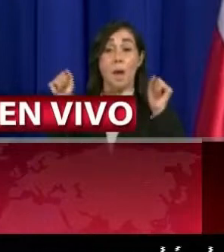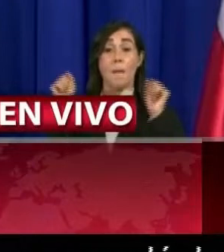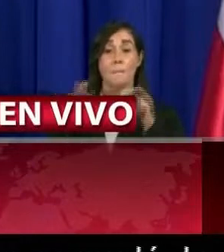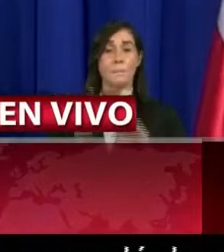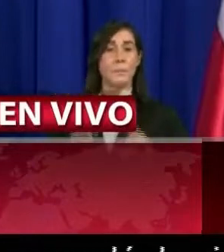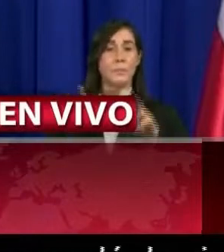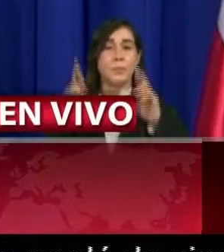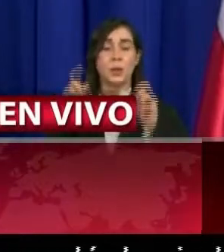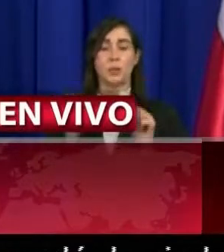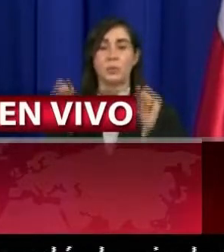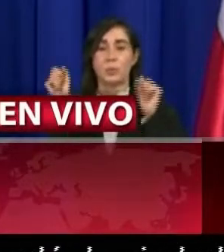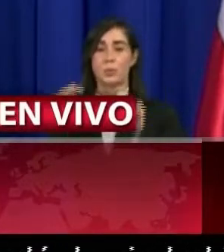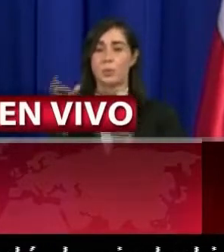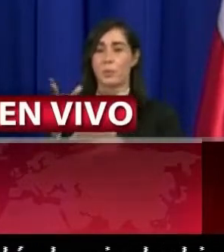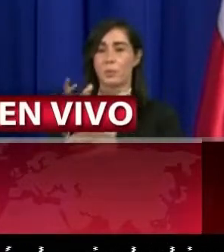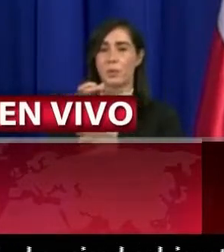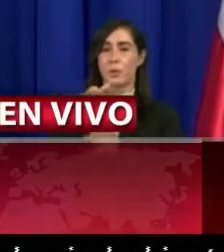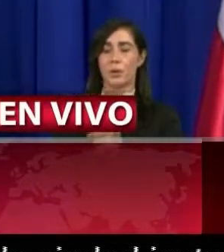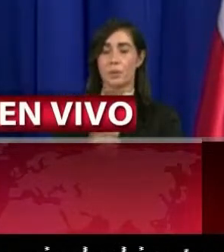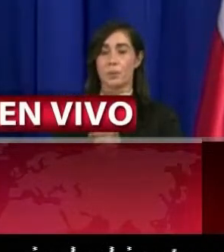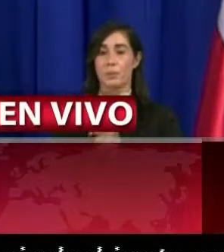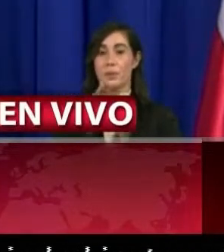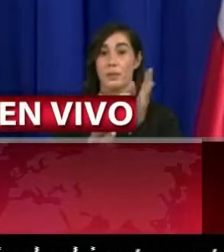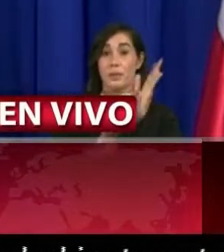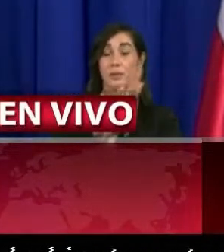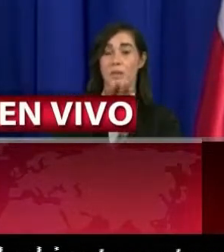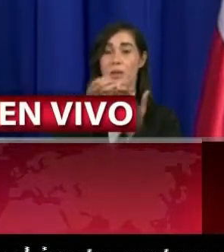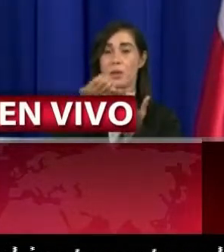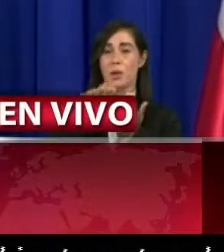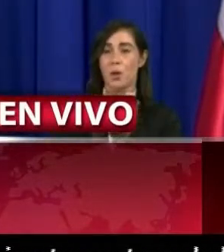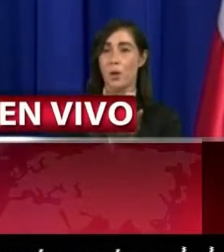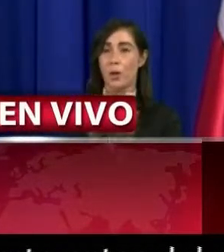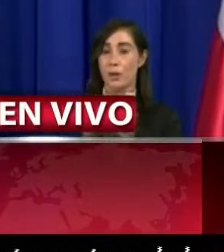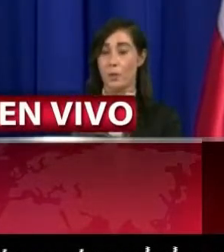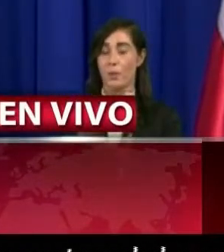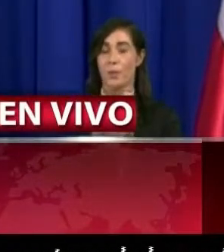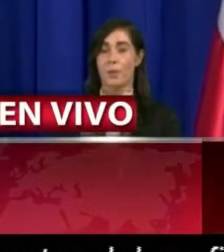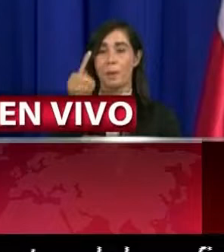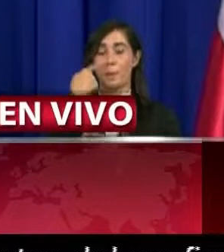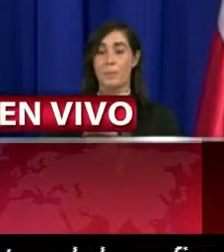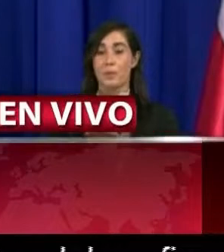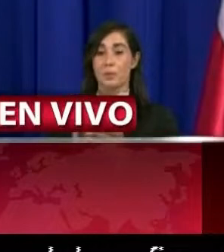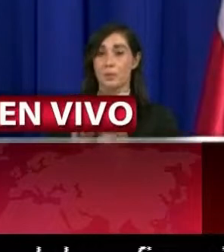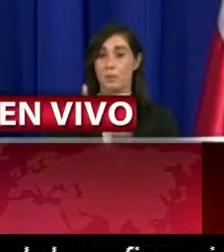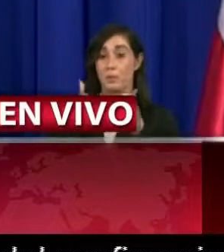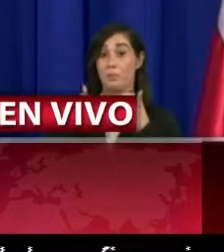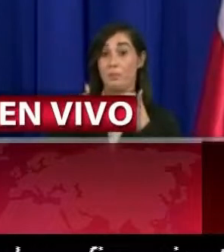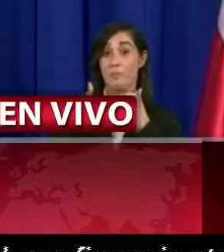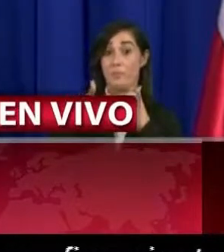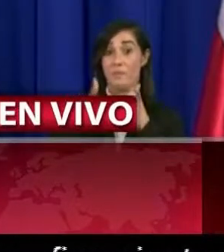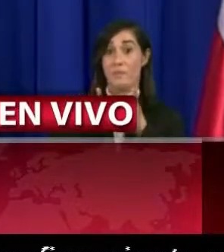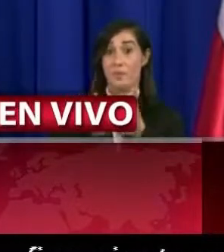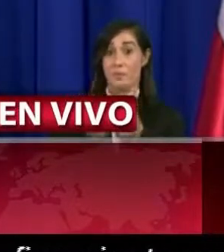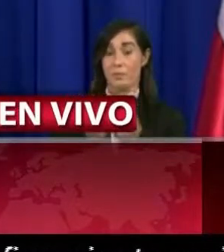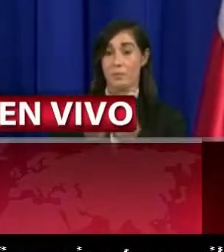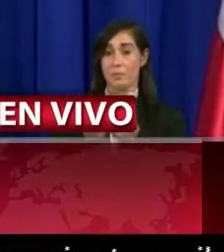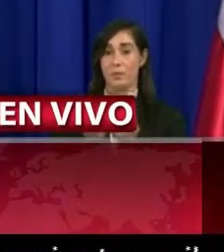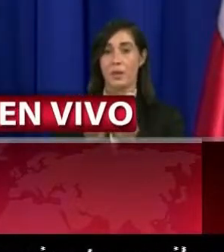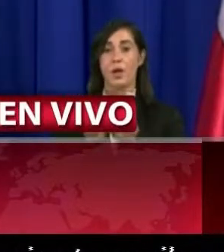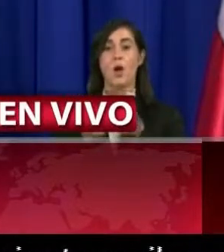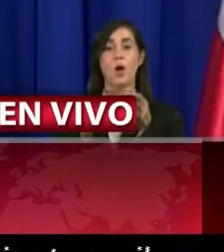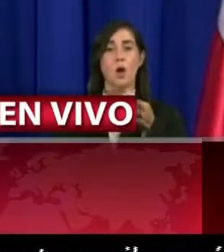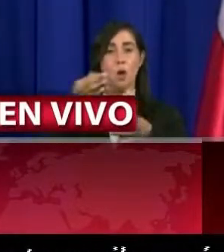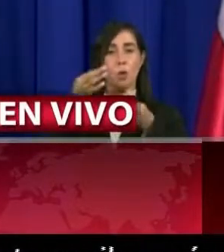el sendero del crecimiento económico, pero con una firme vocación social. Justamente el